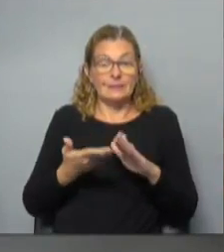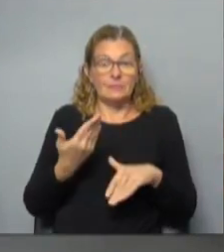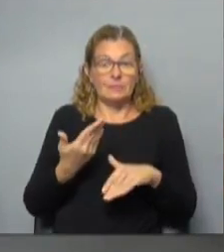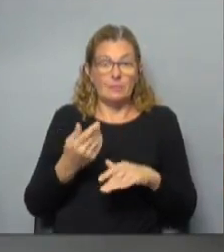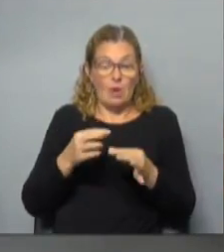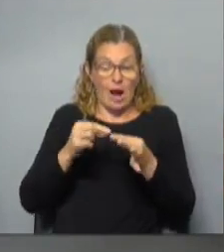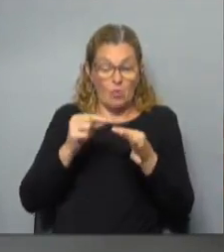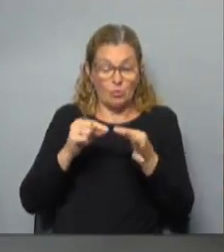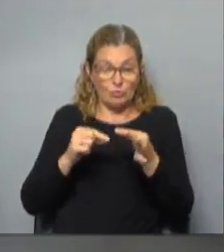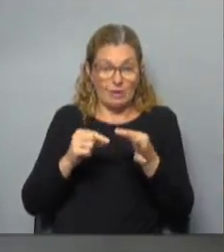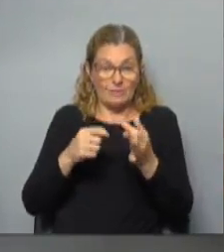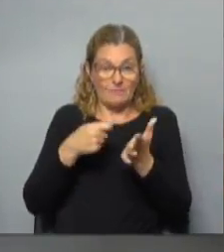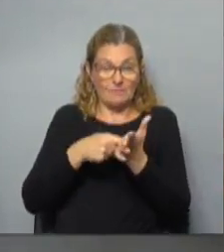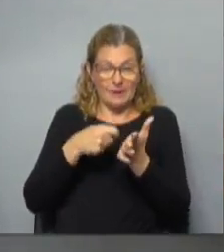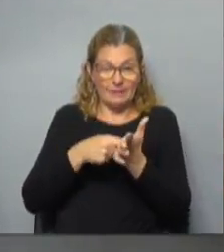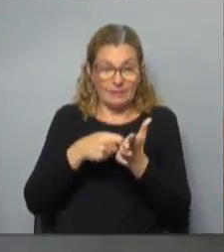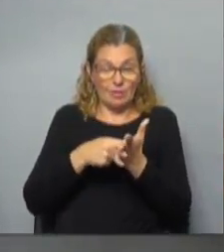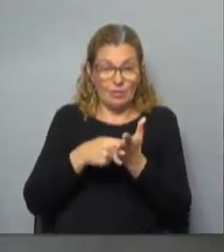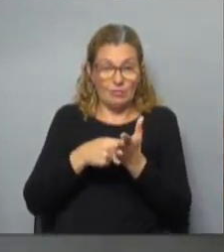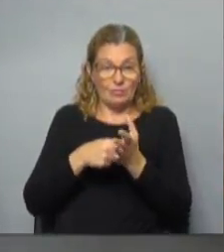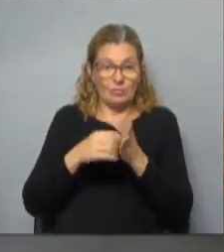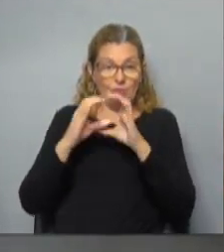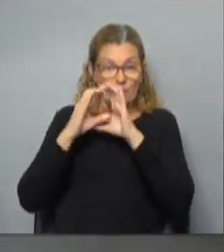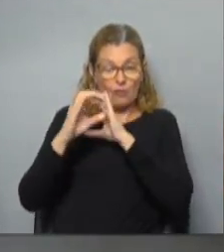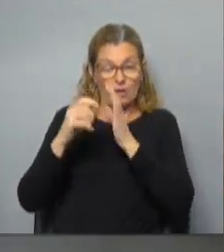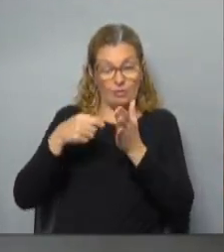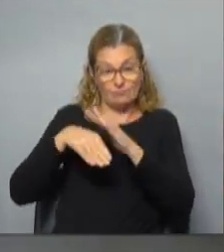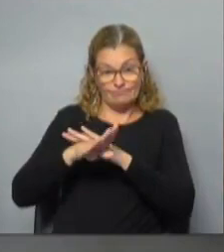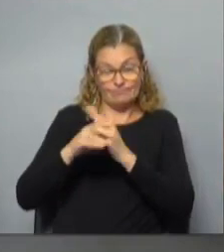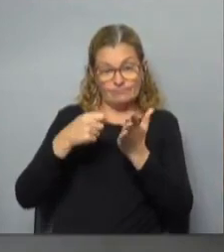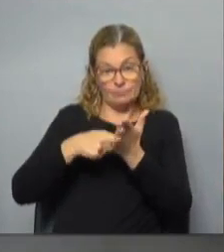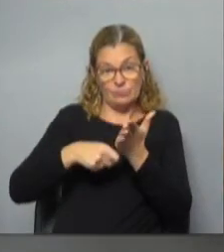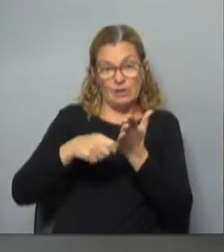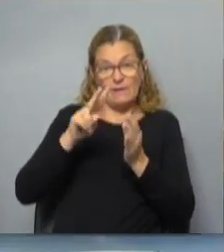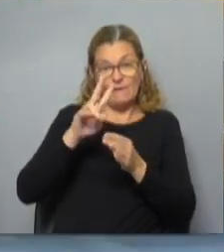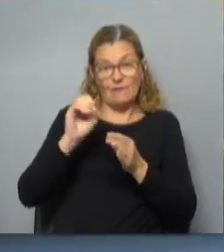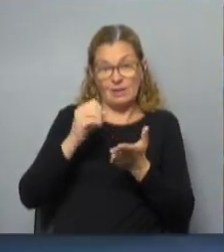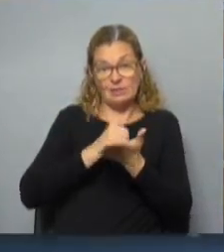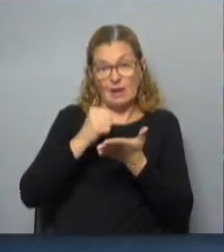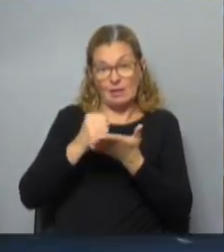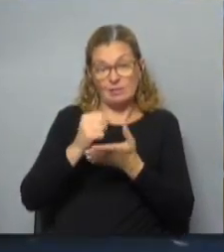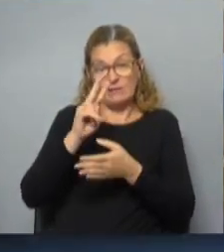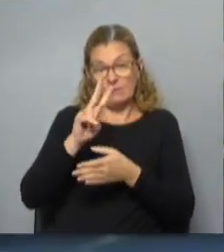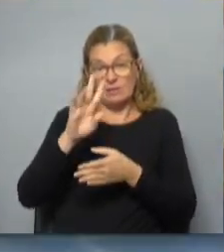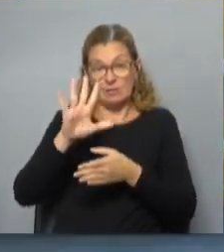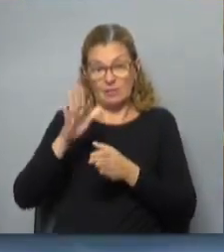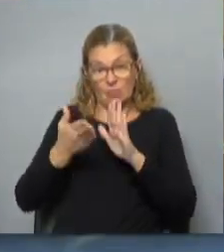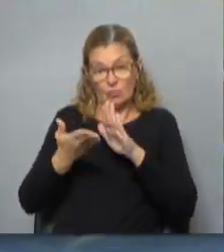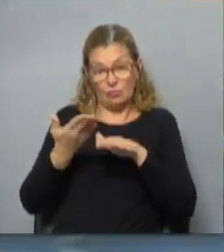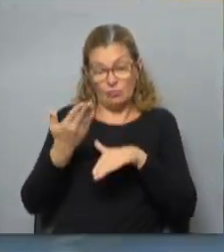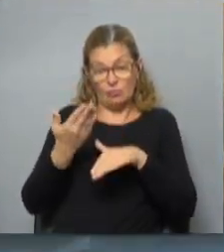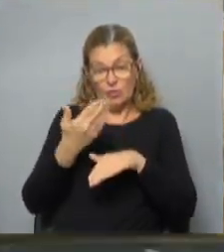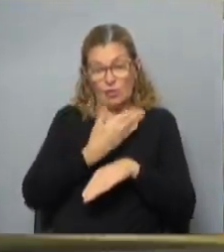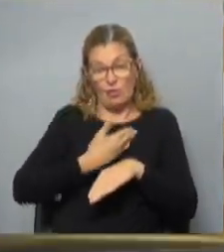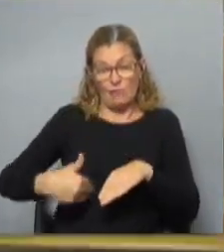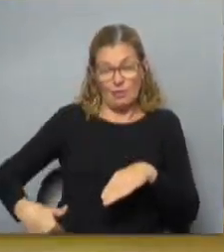ajustar el precio del boleto de 20 a 25 pesos el gobierno